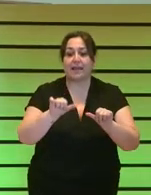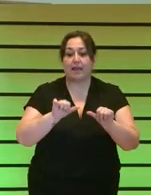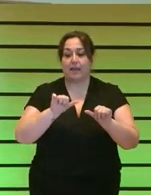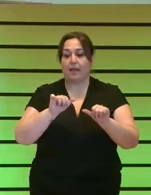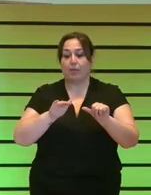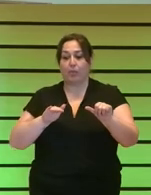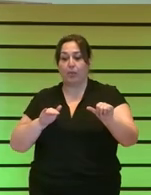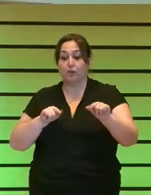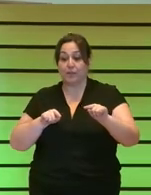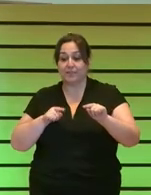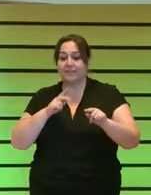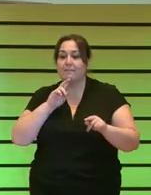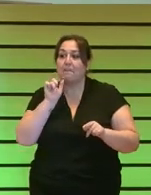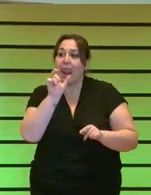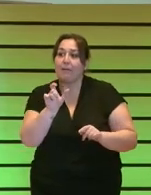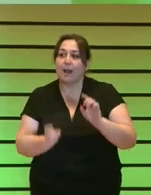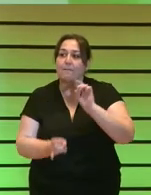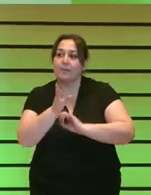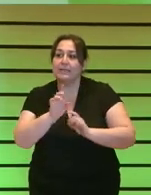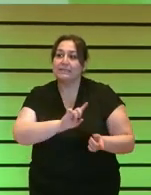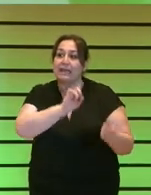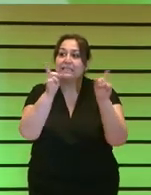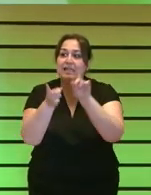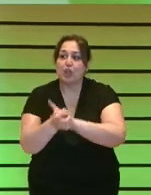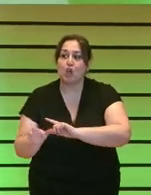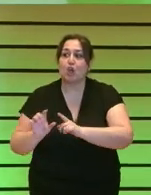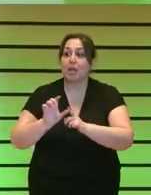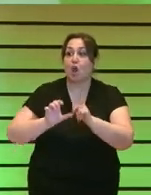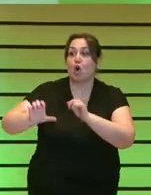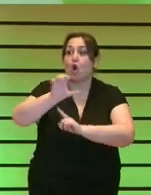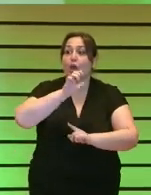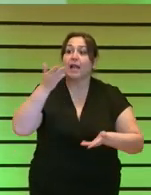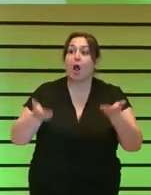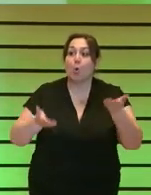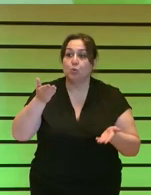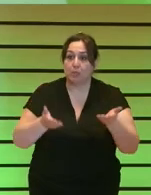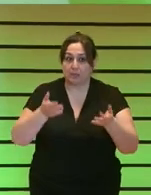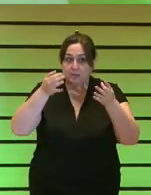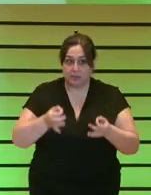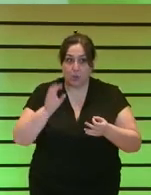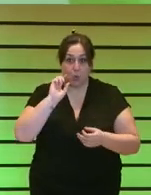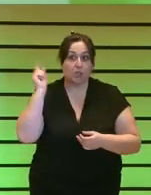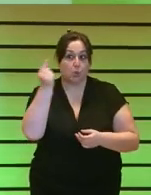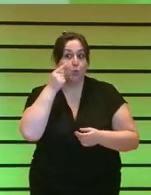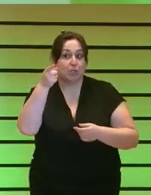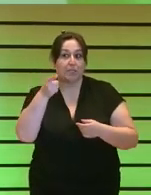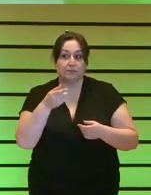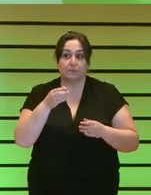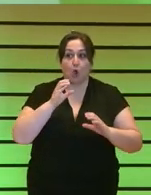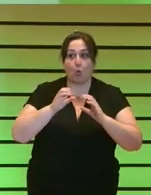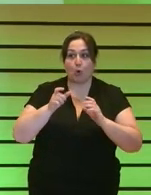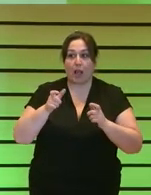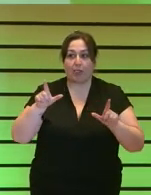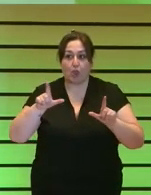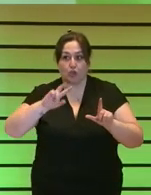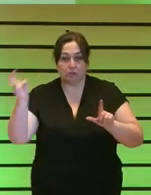transición justa Qué quiere decir transición ecológica justa que lo escucharéis por ahí por los medios de comunicación y demás pues quiere